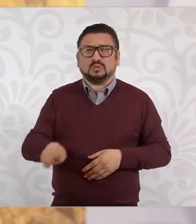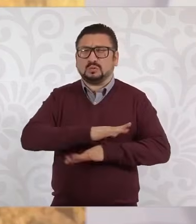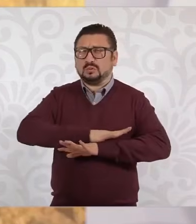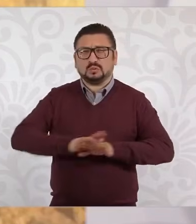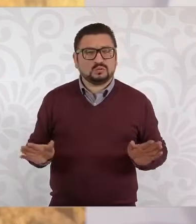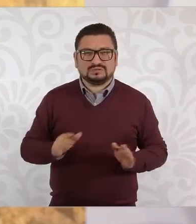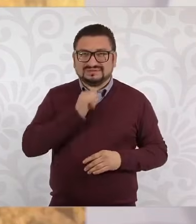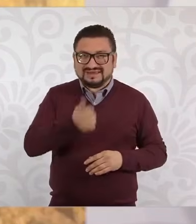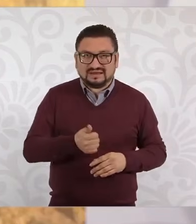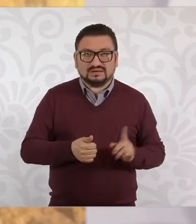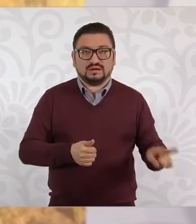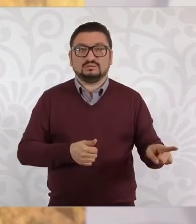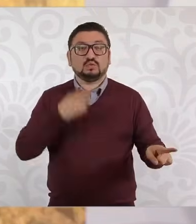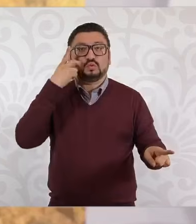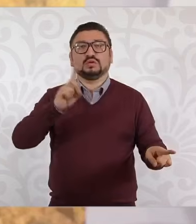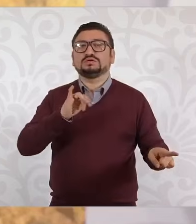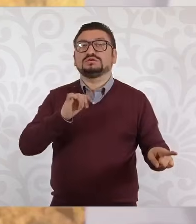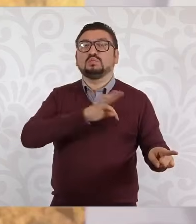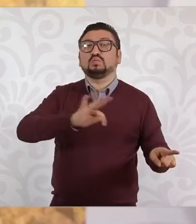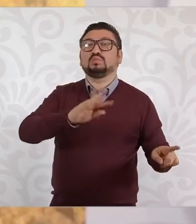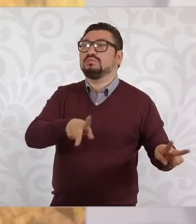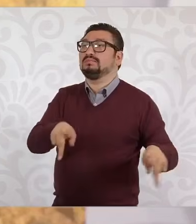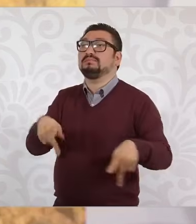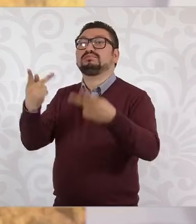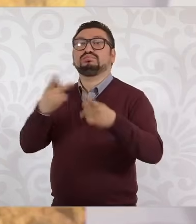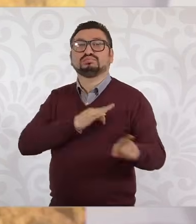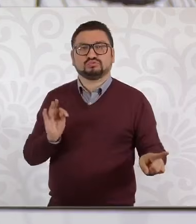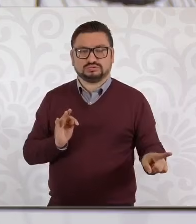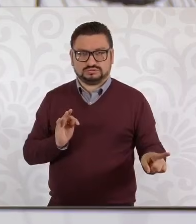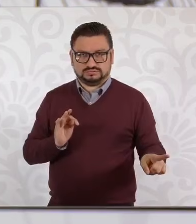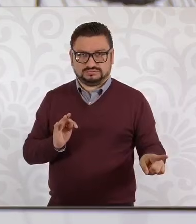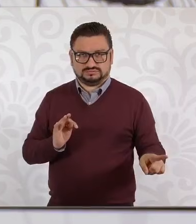nunca. Pero sí lo podía vender a otro.